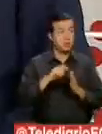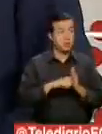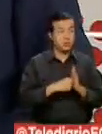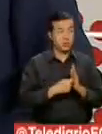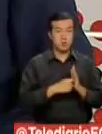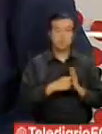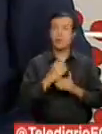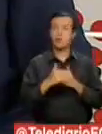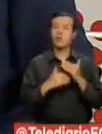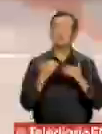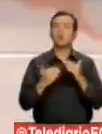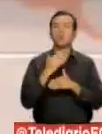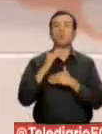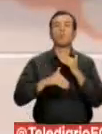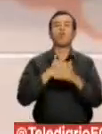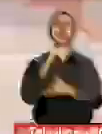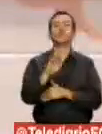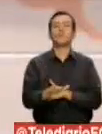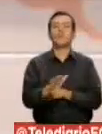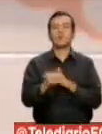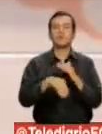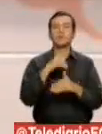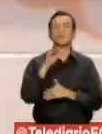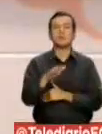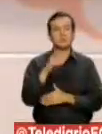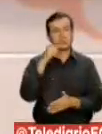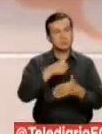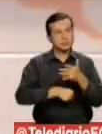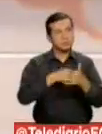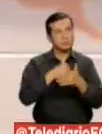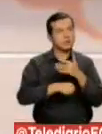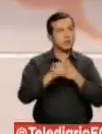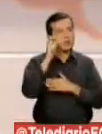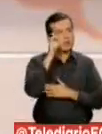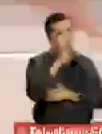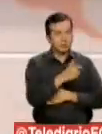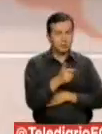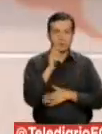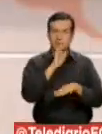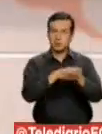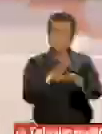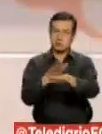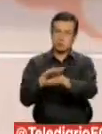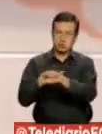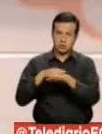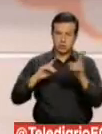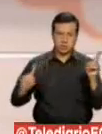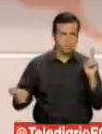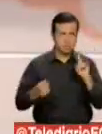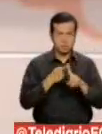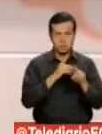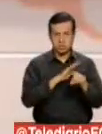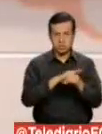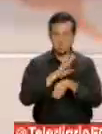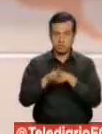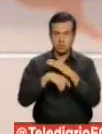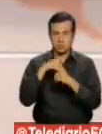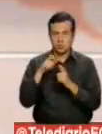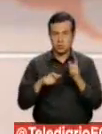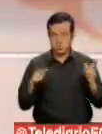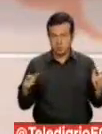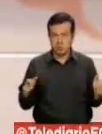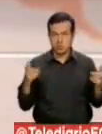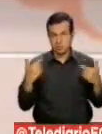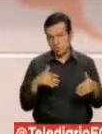sería el próximo paso entonces? El próximo paso es seguir insistiendo que la Fiscalía convoque primero a todas las personas que